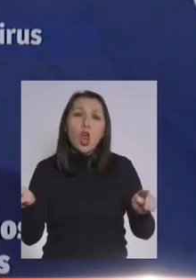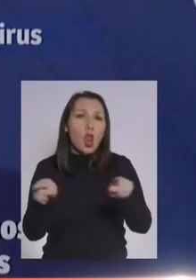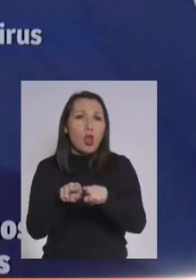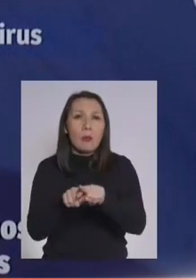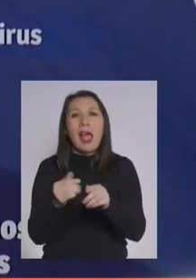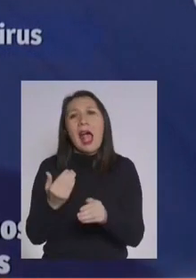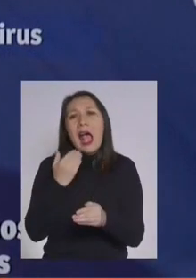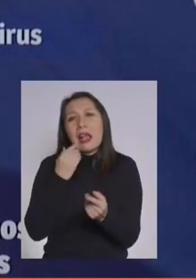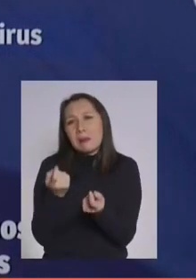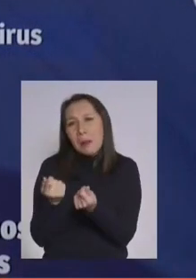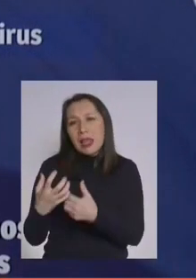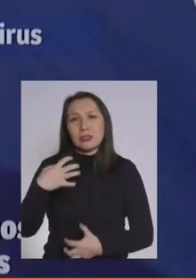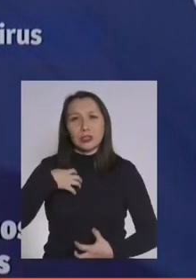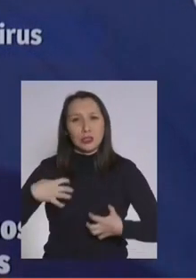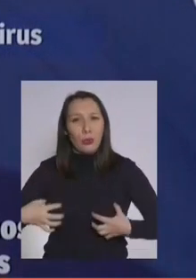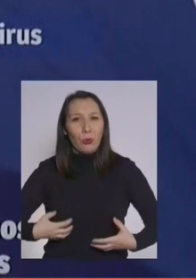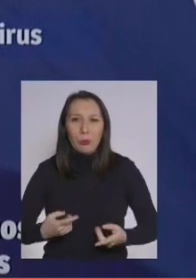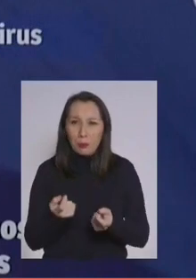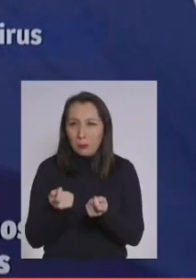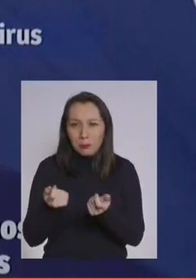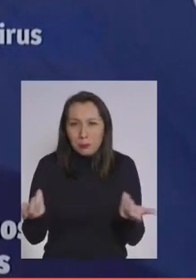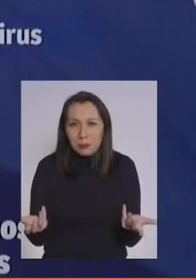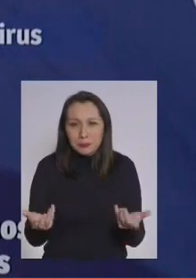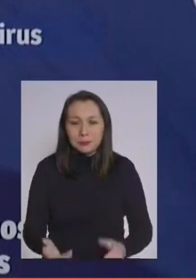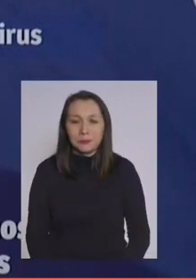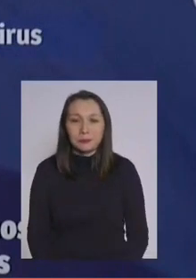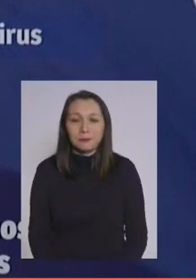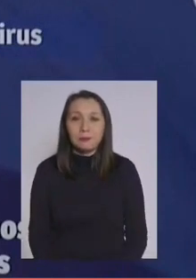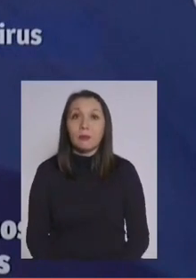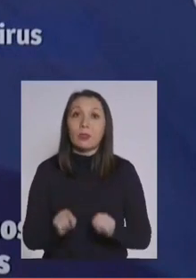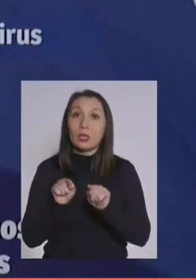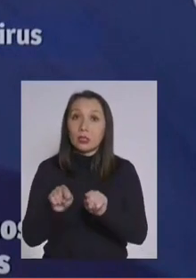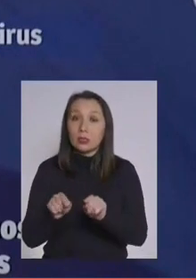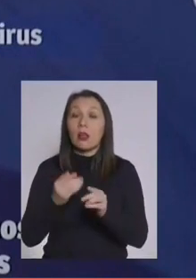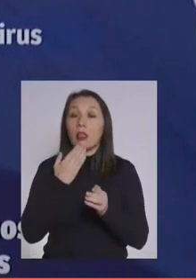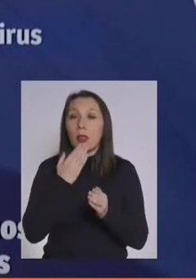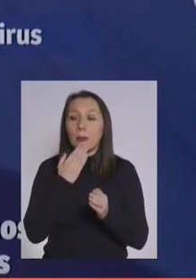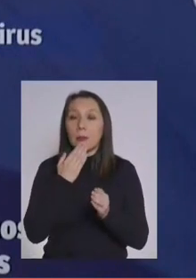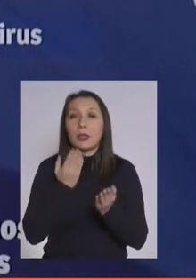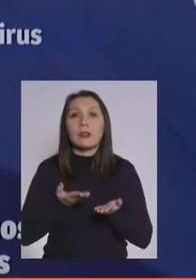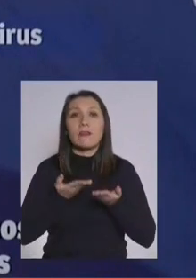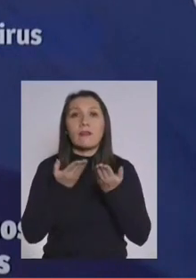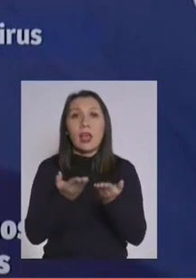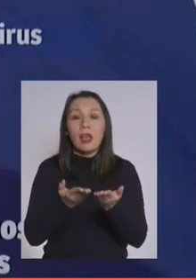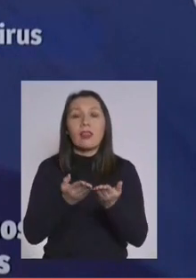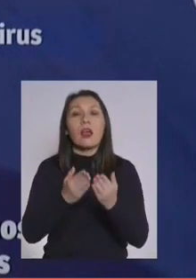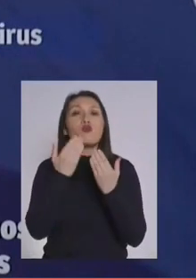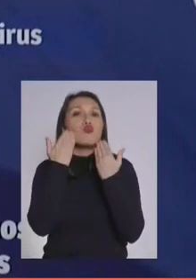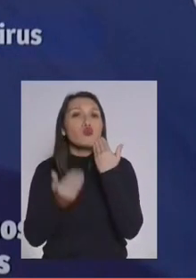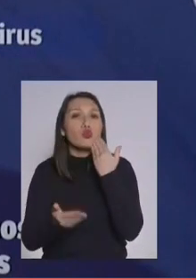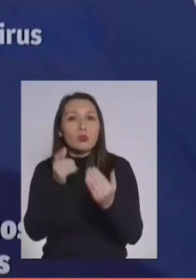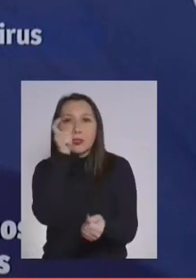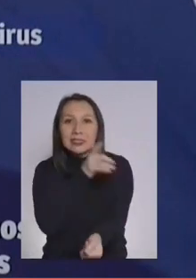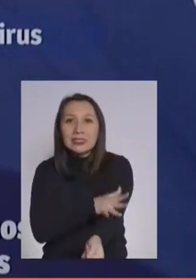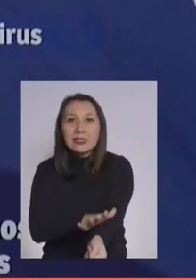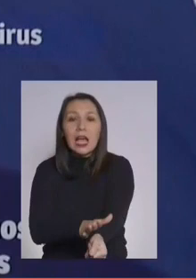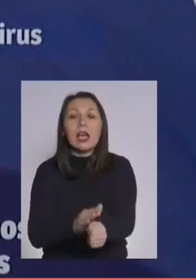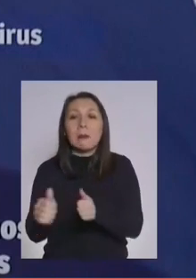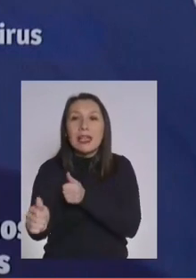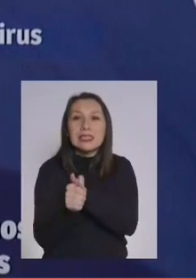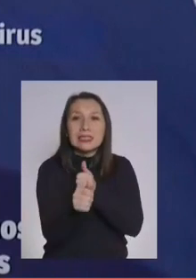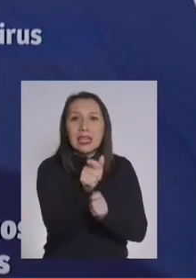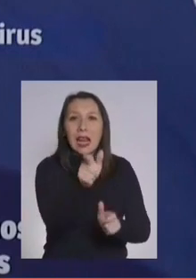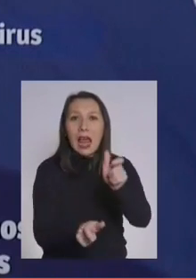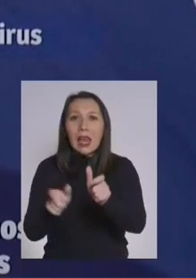casi a un órgano vamos a acercar la donación de sangre a la ciudadanía